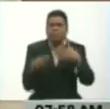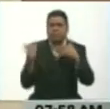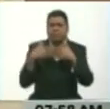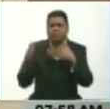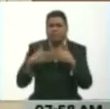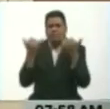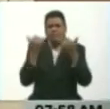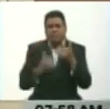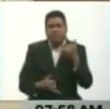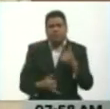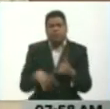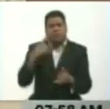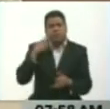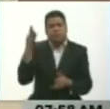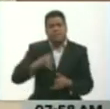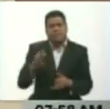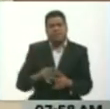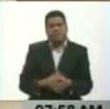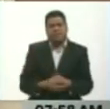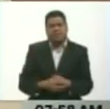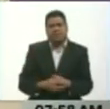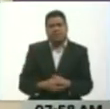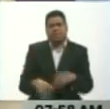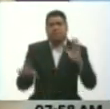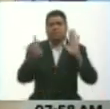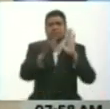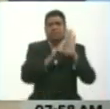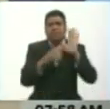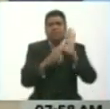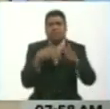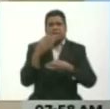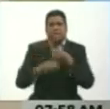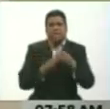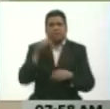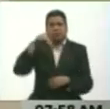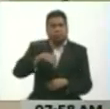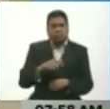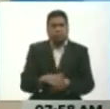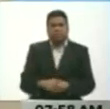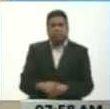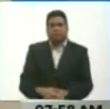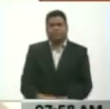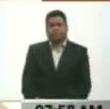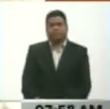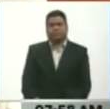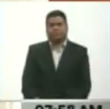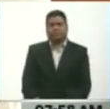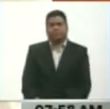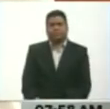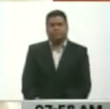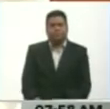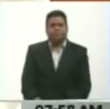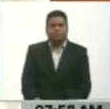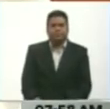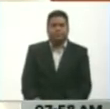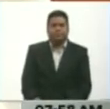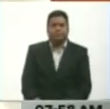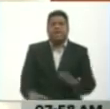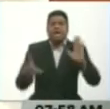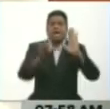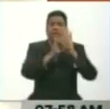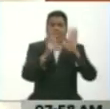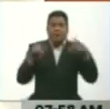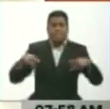¿Cuáles son las verdades de esta ley asumida por el Ejecutivo Nacional? Bueno, mira, la ley le permite